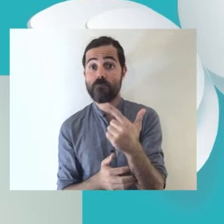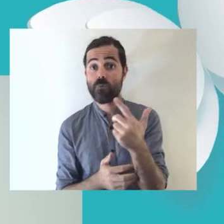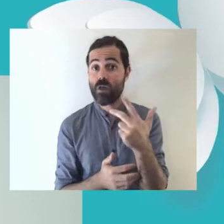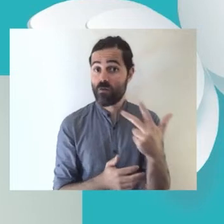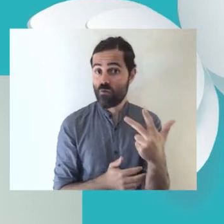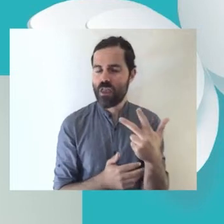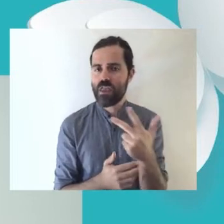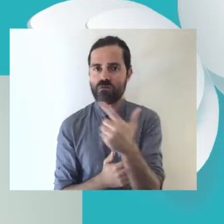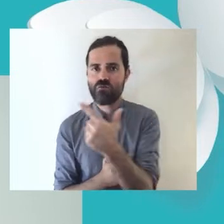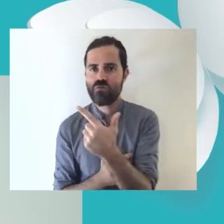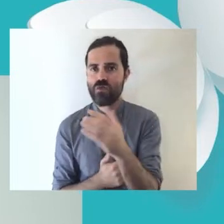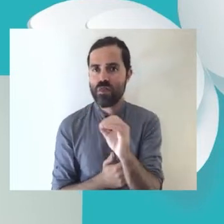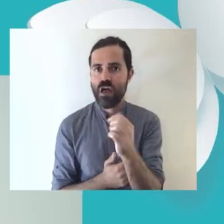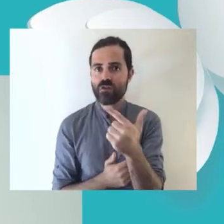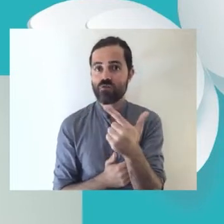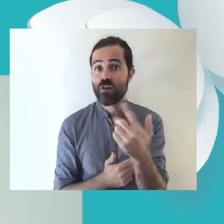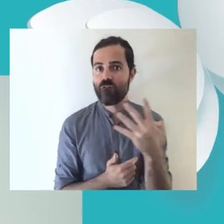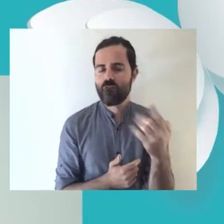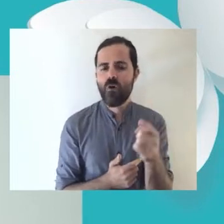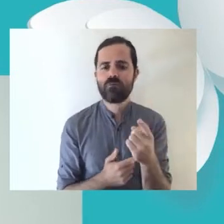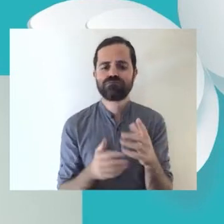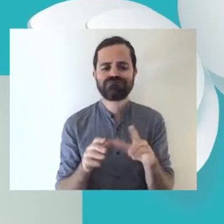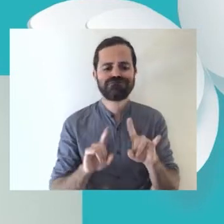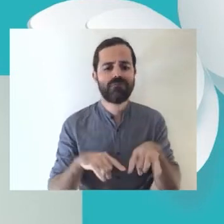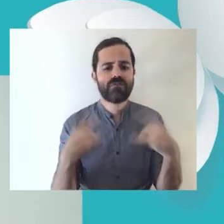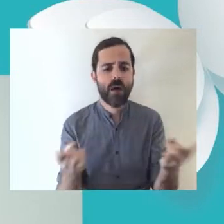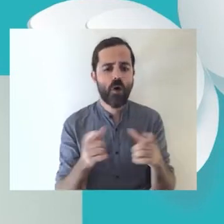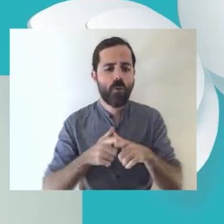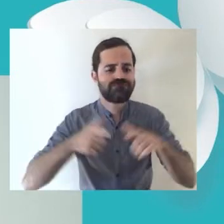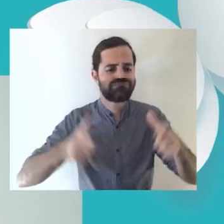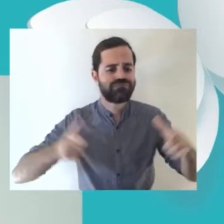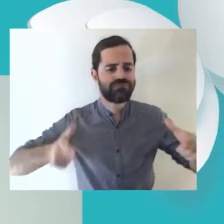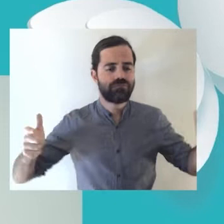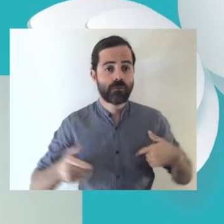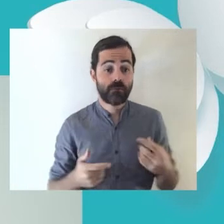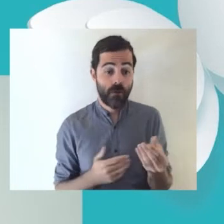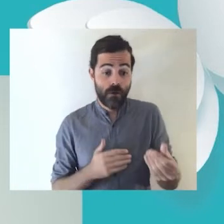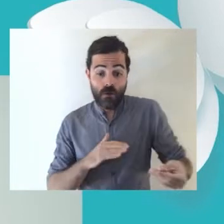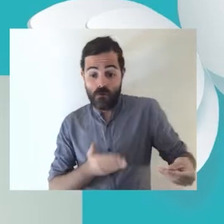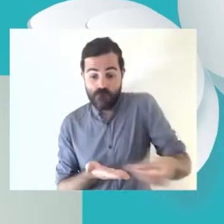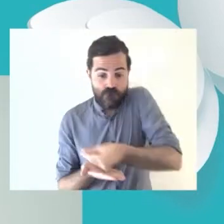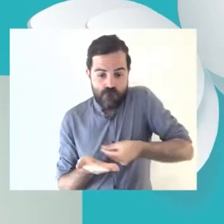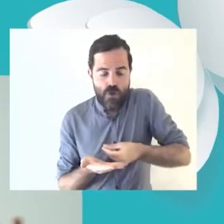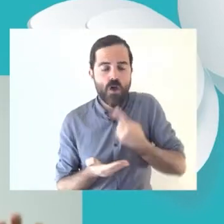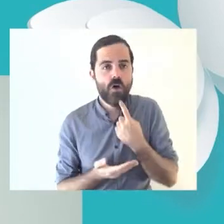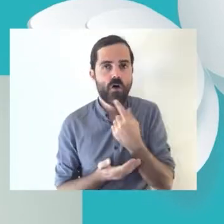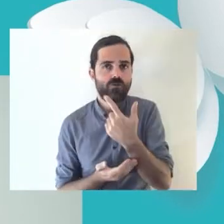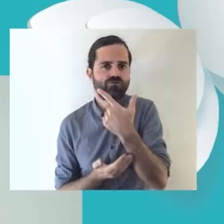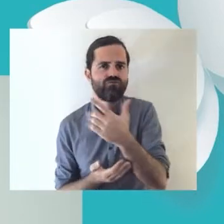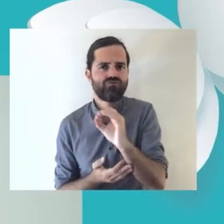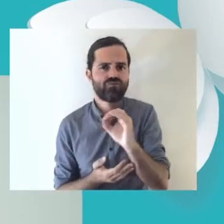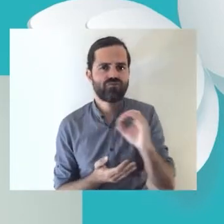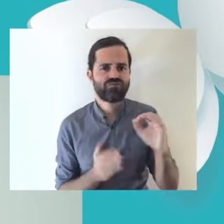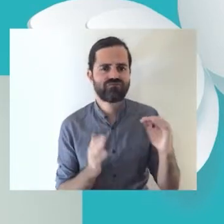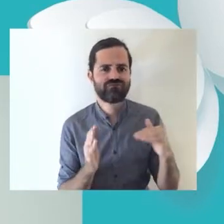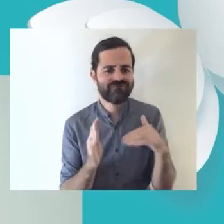2023-2024 vamos a doblar esas personas, crearemos un equipo bien formado, invertiremos en formación, los ingresos ascenderán casi